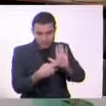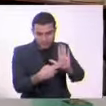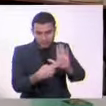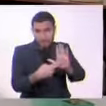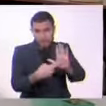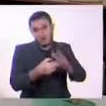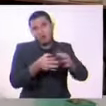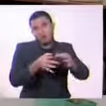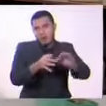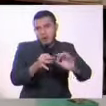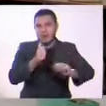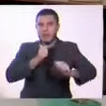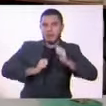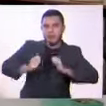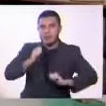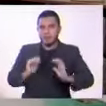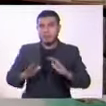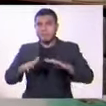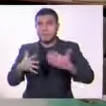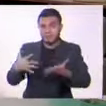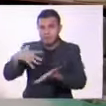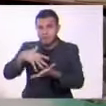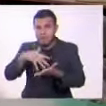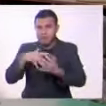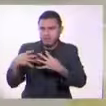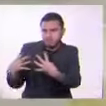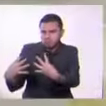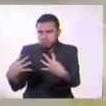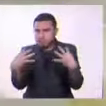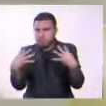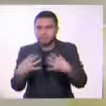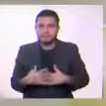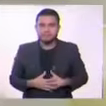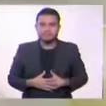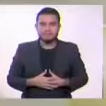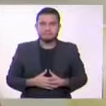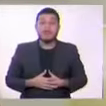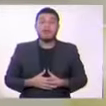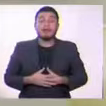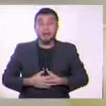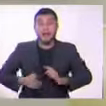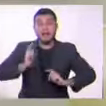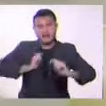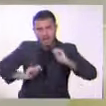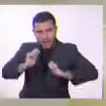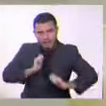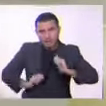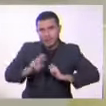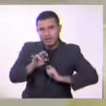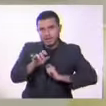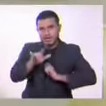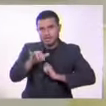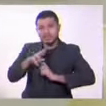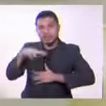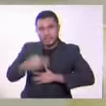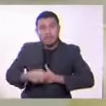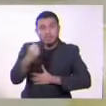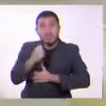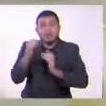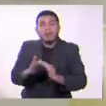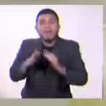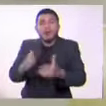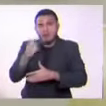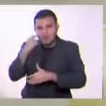de obras dramáticas para un público expectante. El teatro realista es muy importante porque